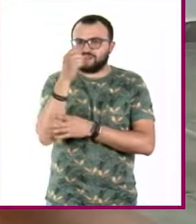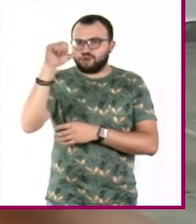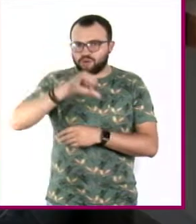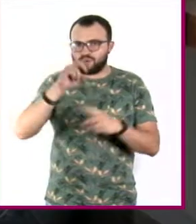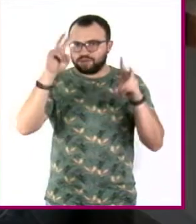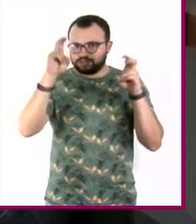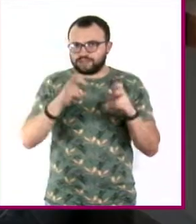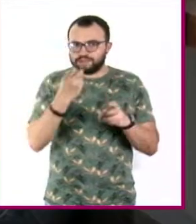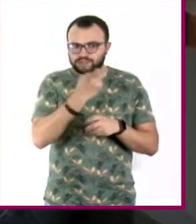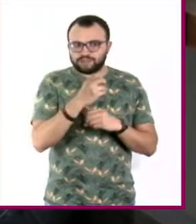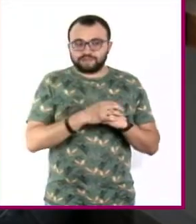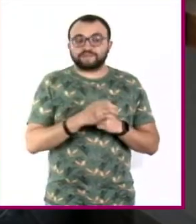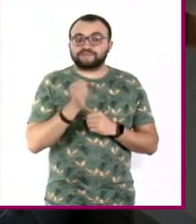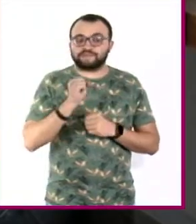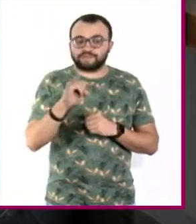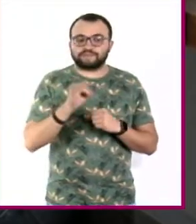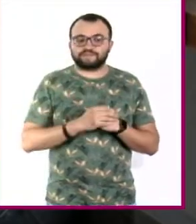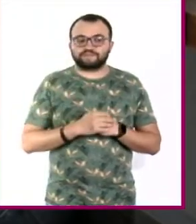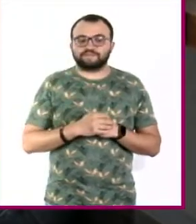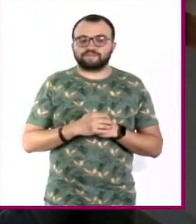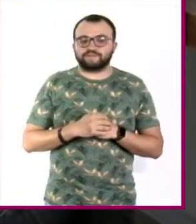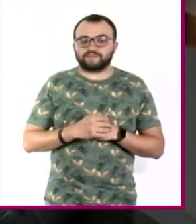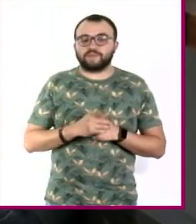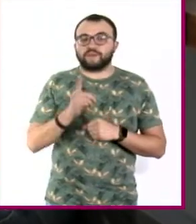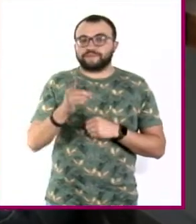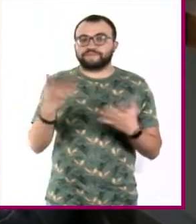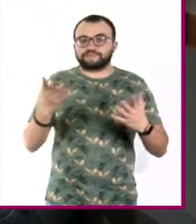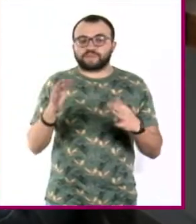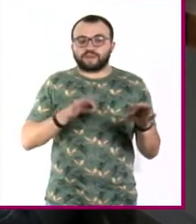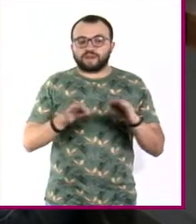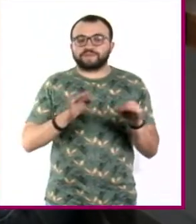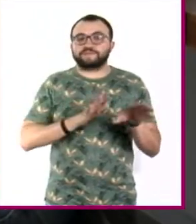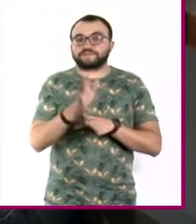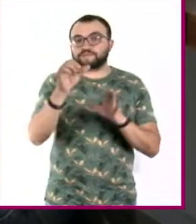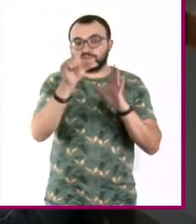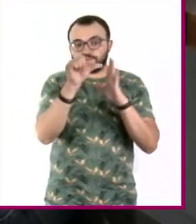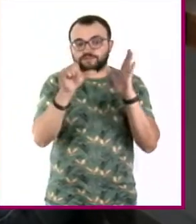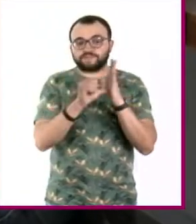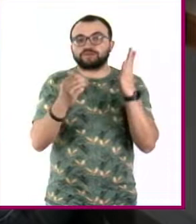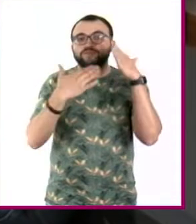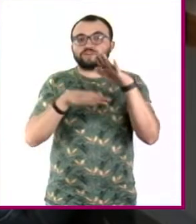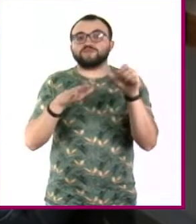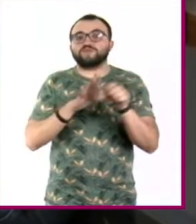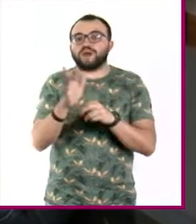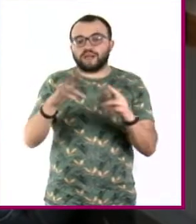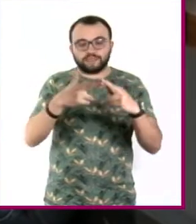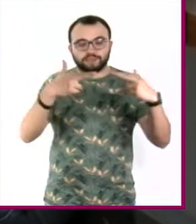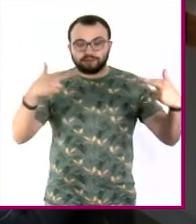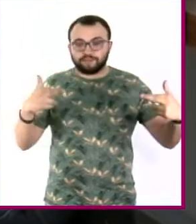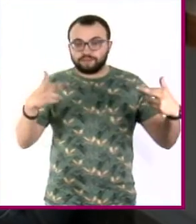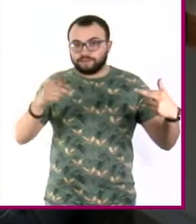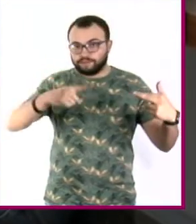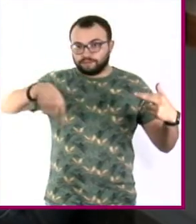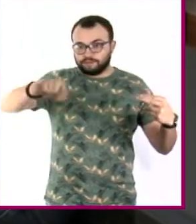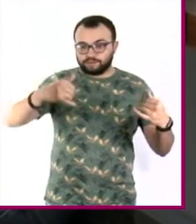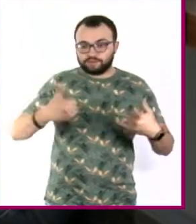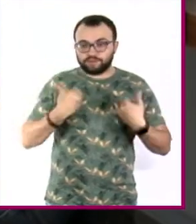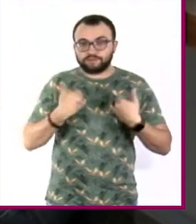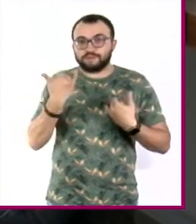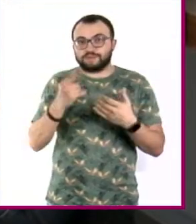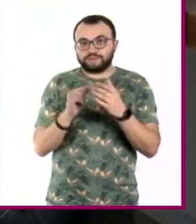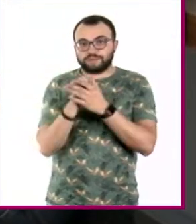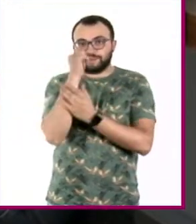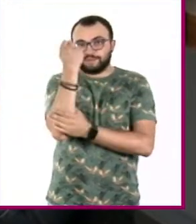trabajar? Así es. Van a trabajar un artículo sobre la relación entre ustedes los jóvenes y las